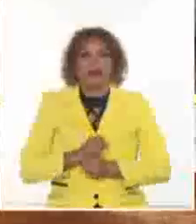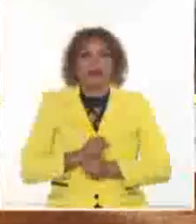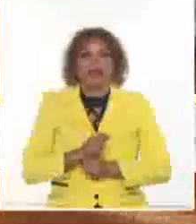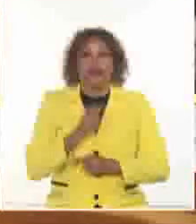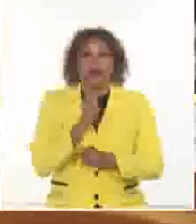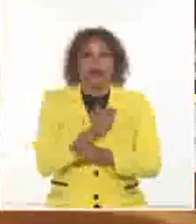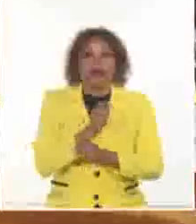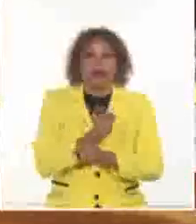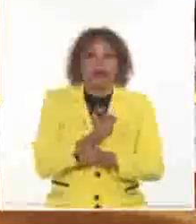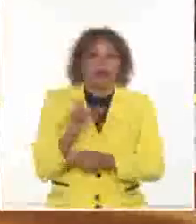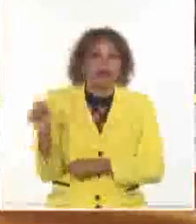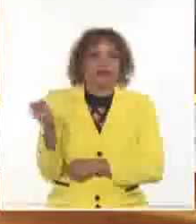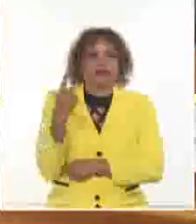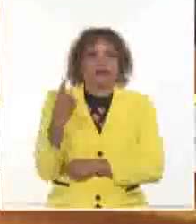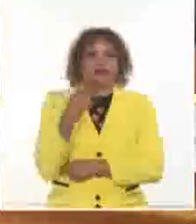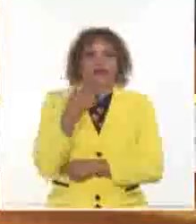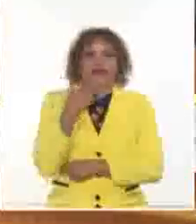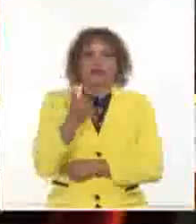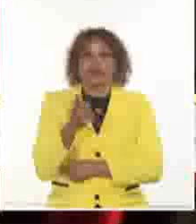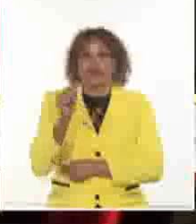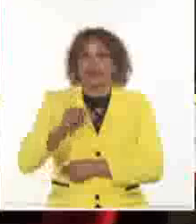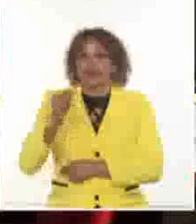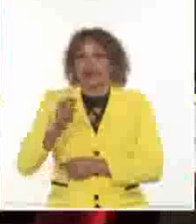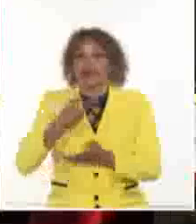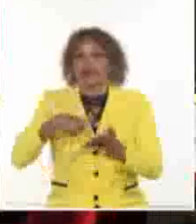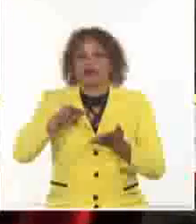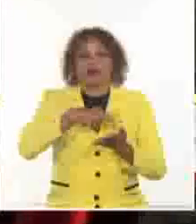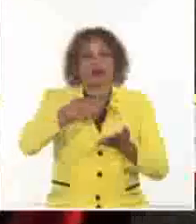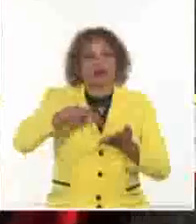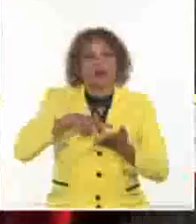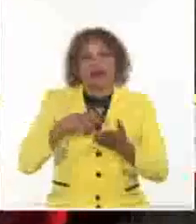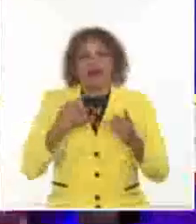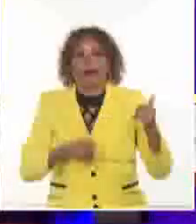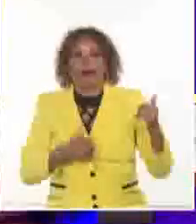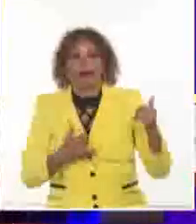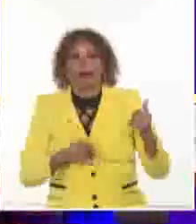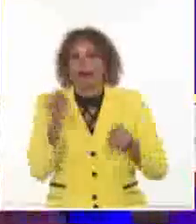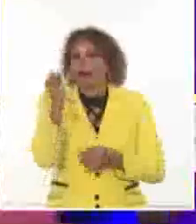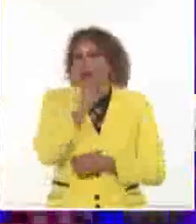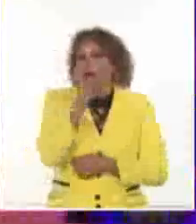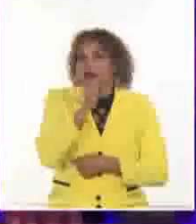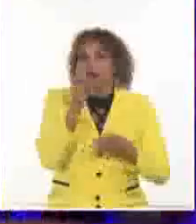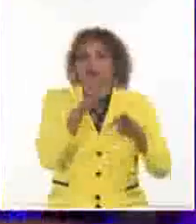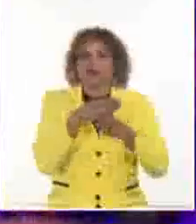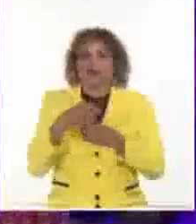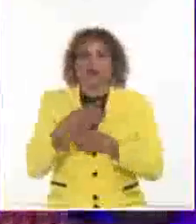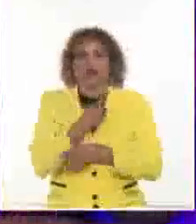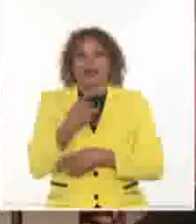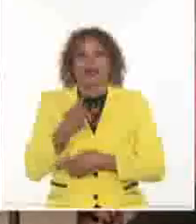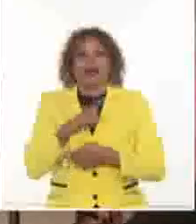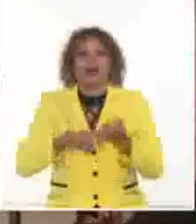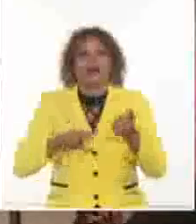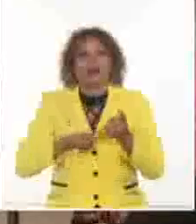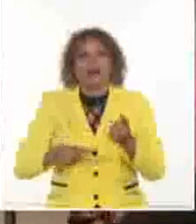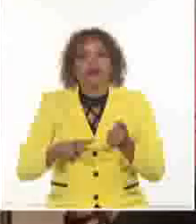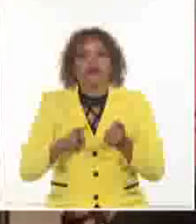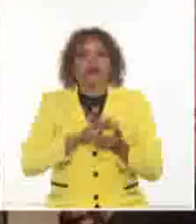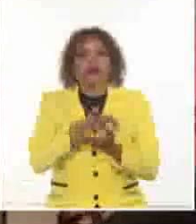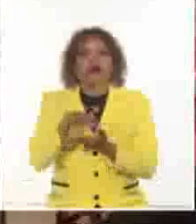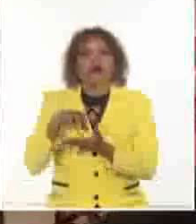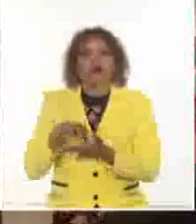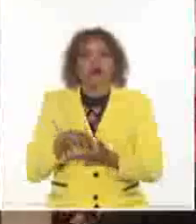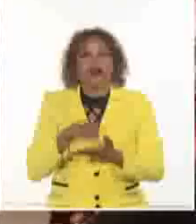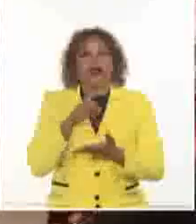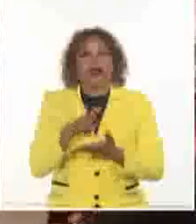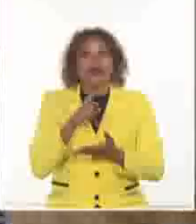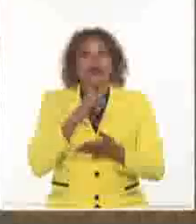los portadores más activos, las influencias que le enriquecen desde cada región, y es un cara a cara